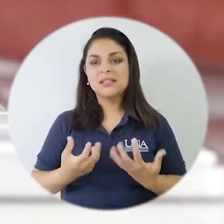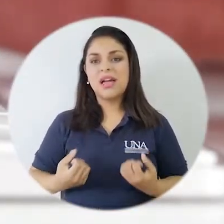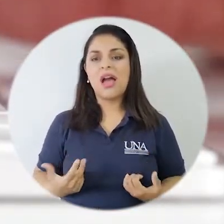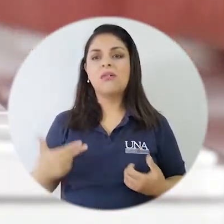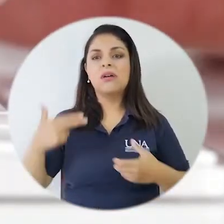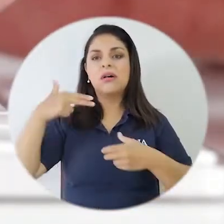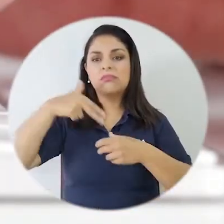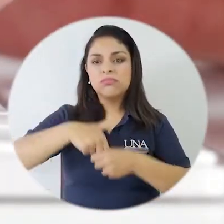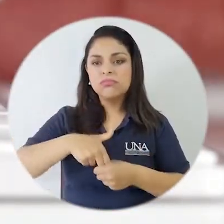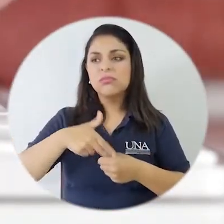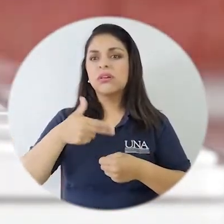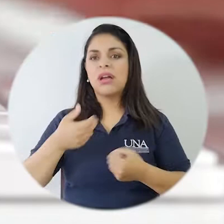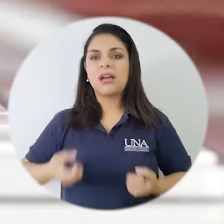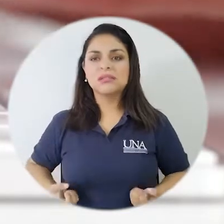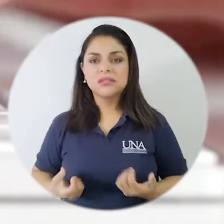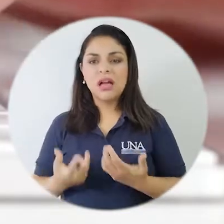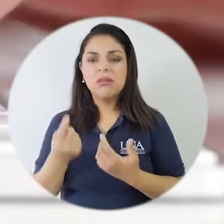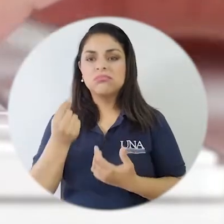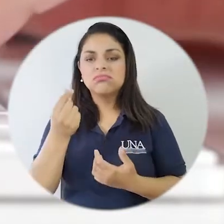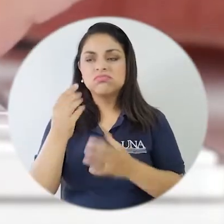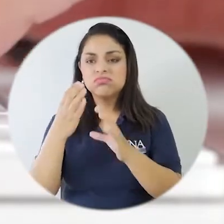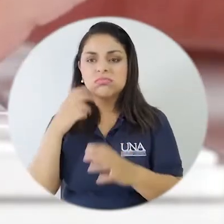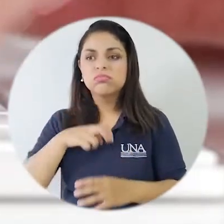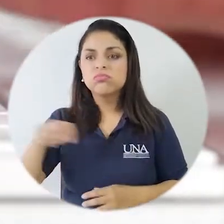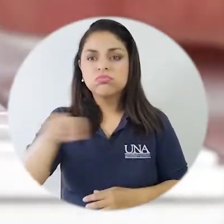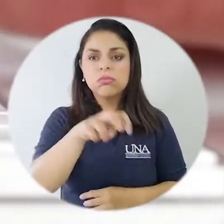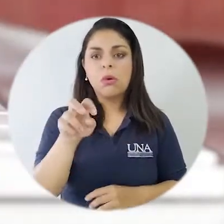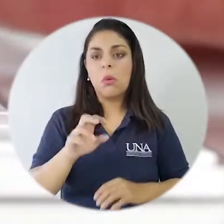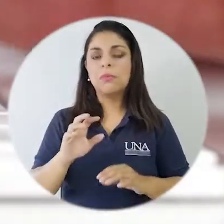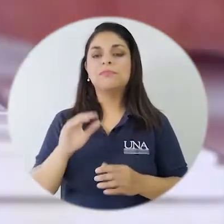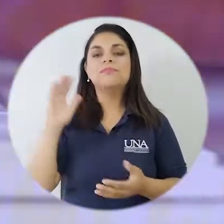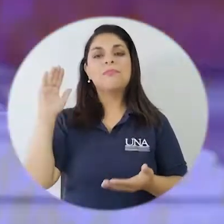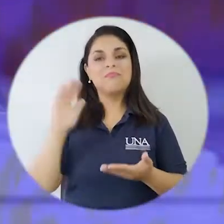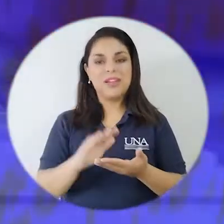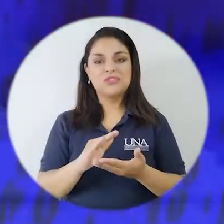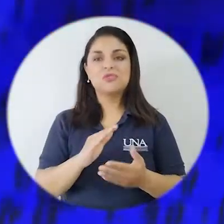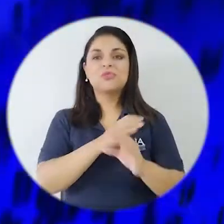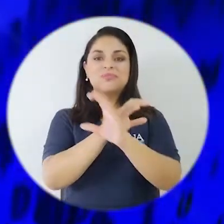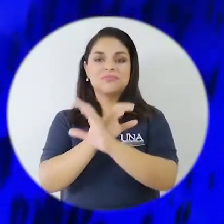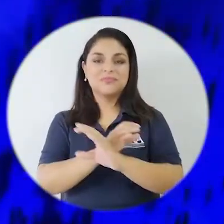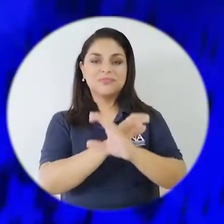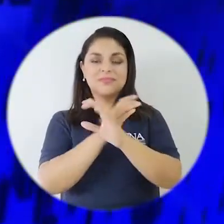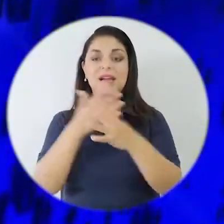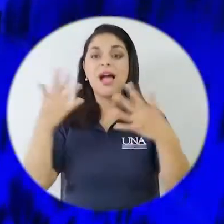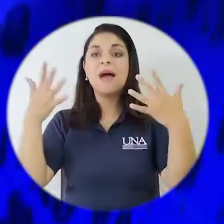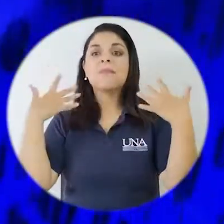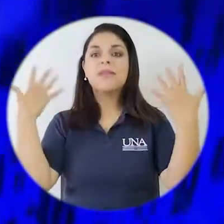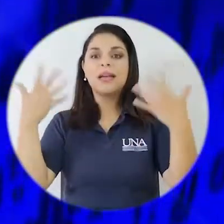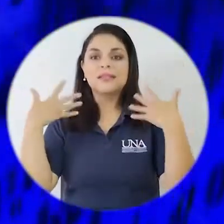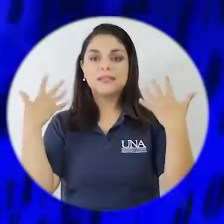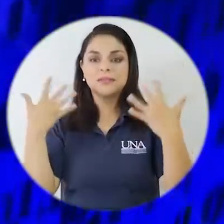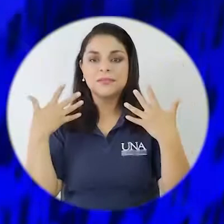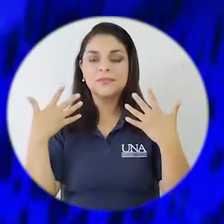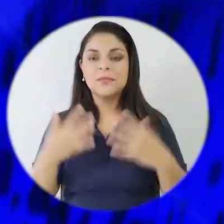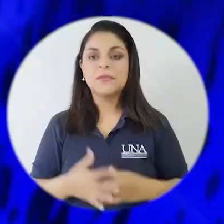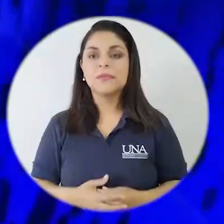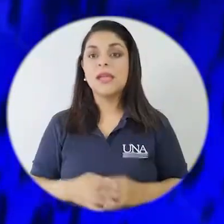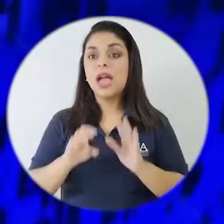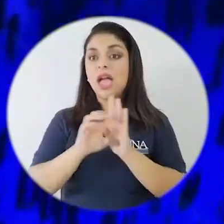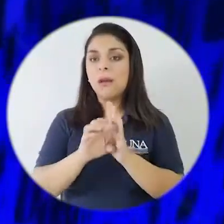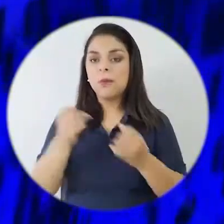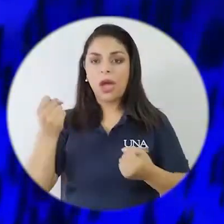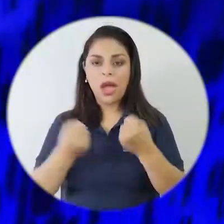una conservación ambiental. En el caso, por ejemplo, de la reducción